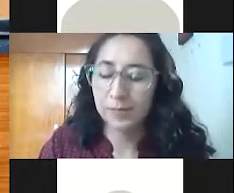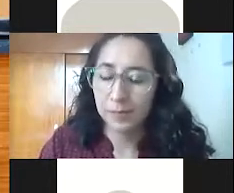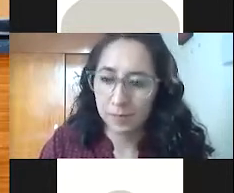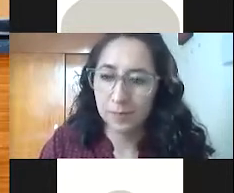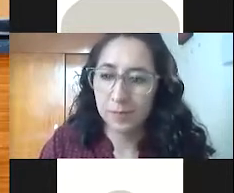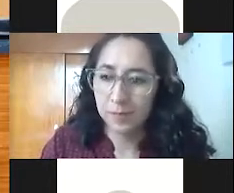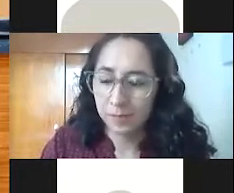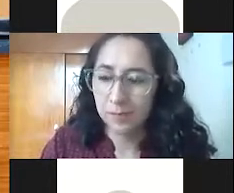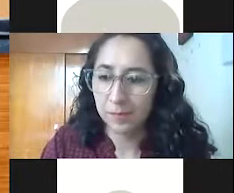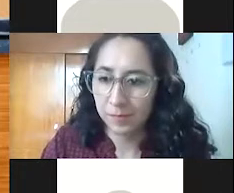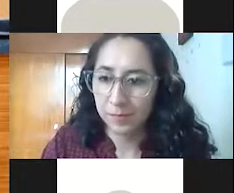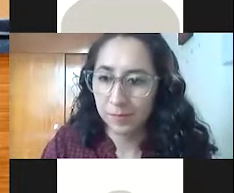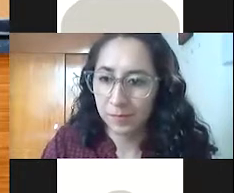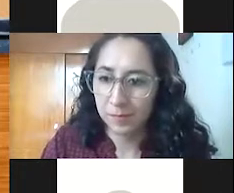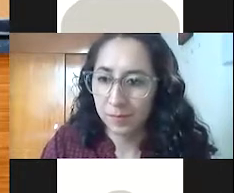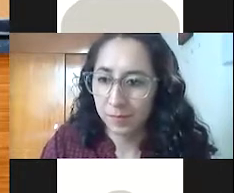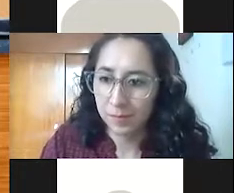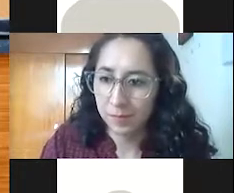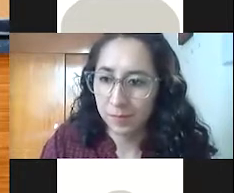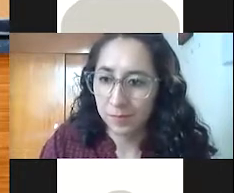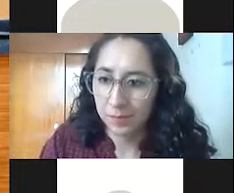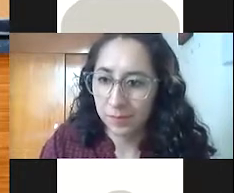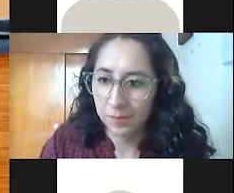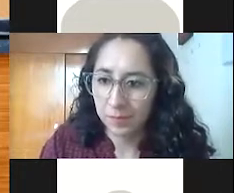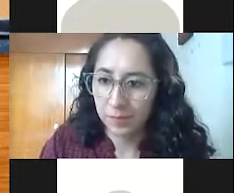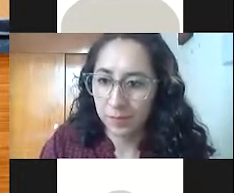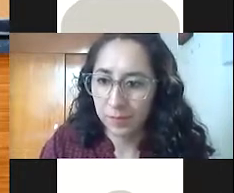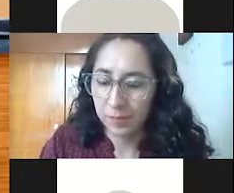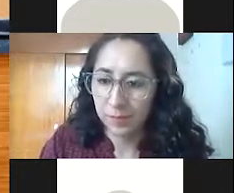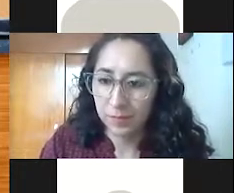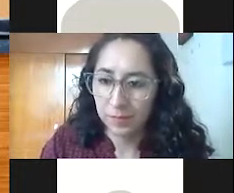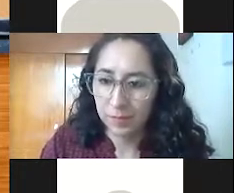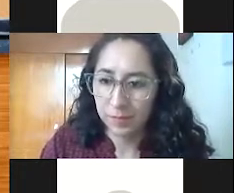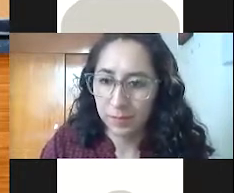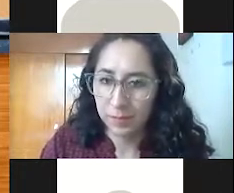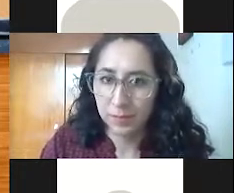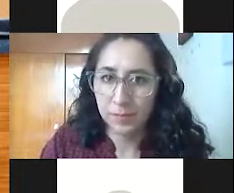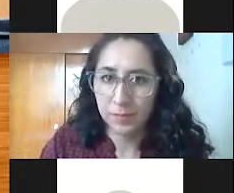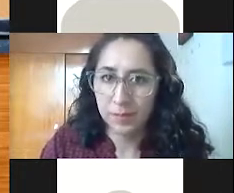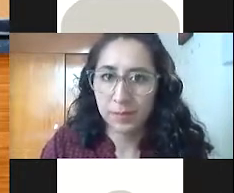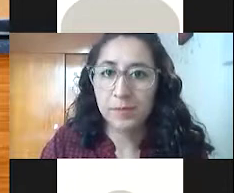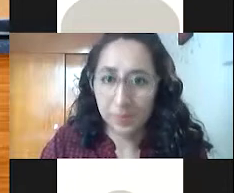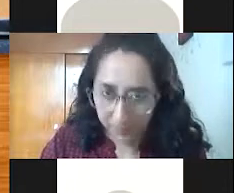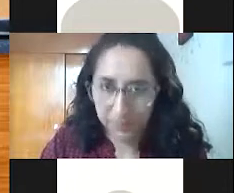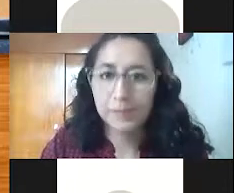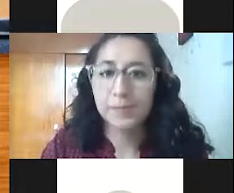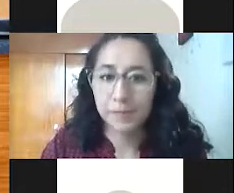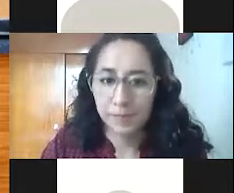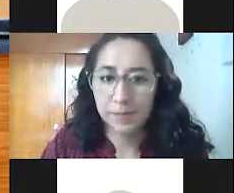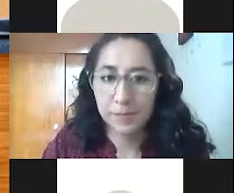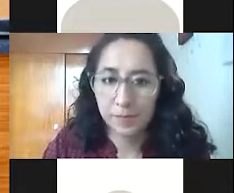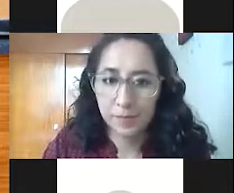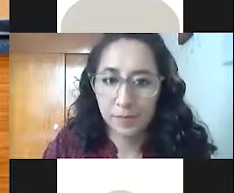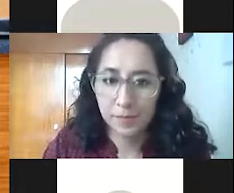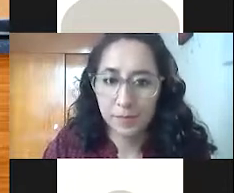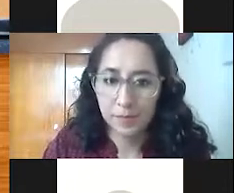podemos justificar como que va a ayudar, eso va a ser uno de los impactos, ¿no? Sobre todo en horas pico. Ese es otro. O la